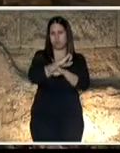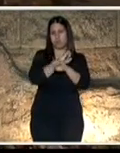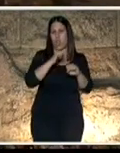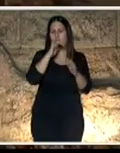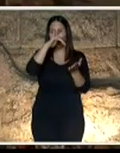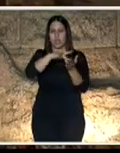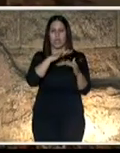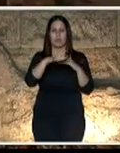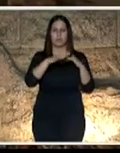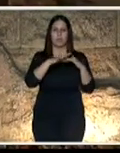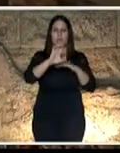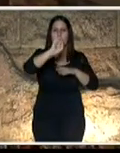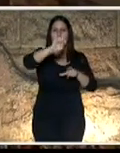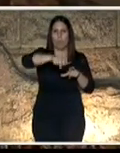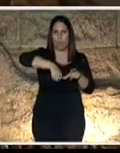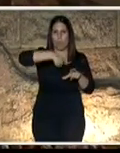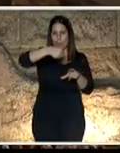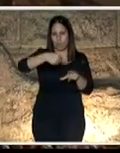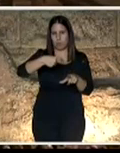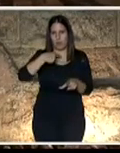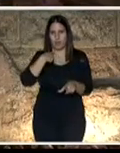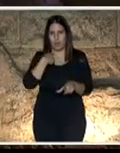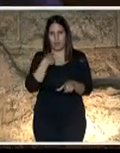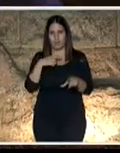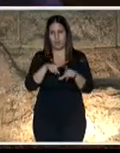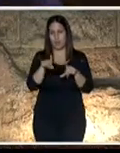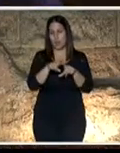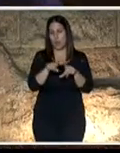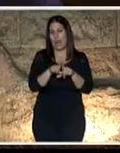playas desiertas y remotas, envuelto entre